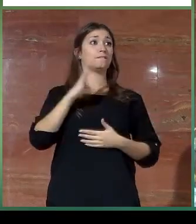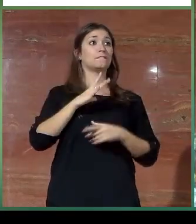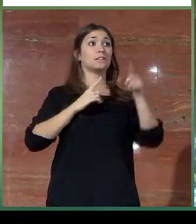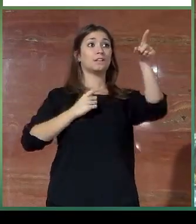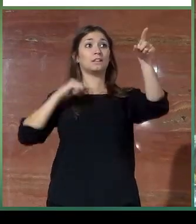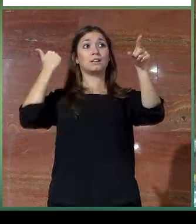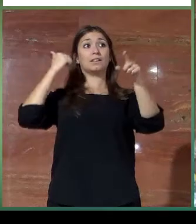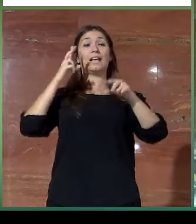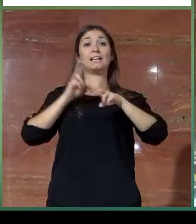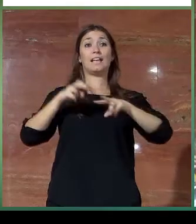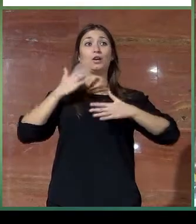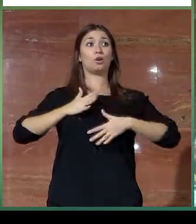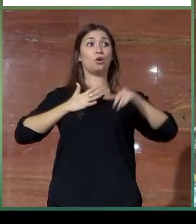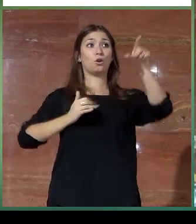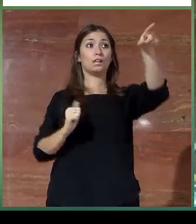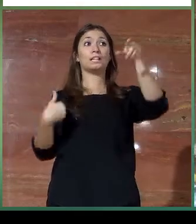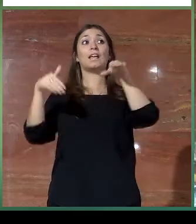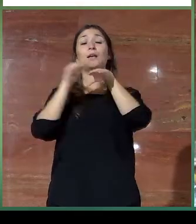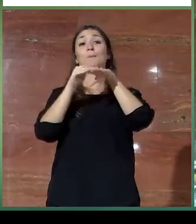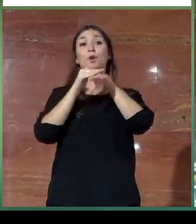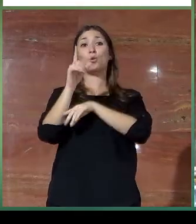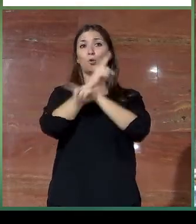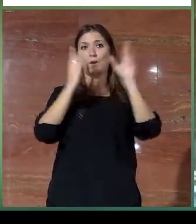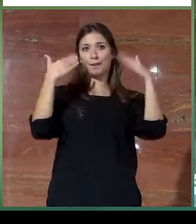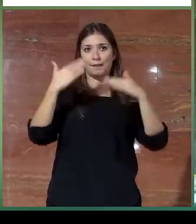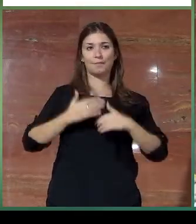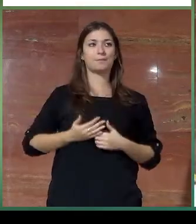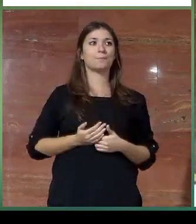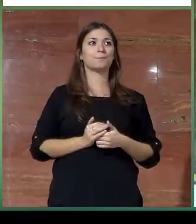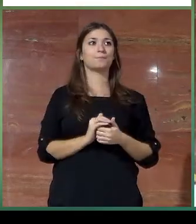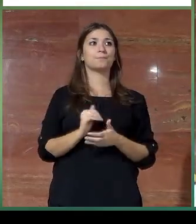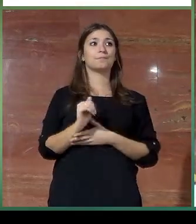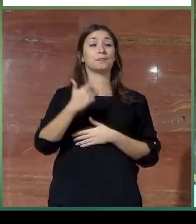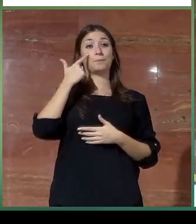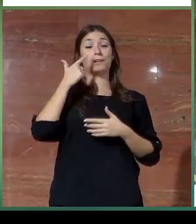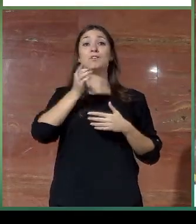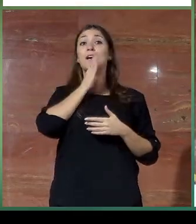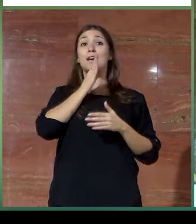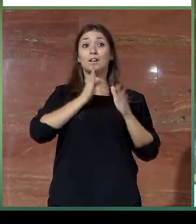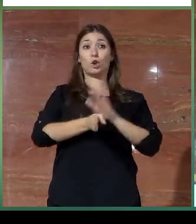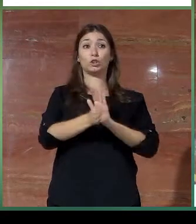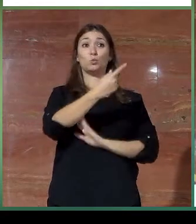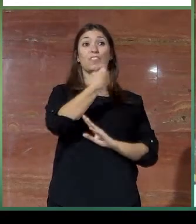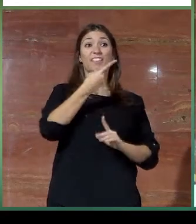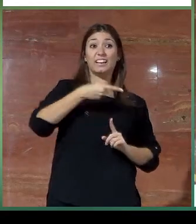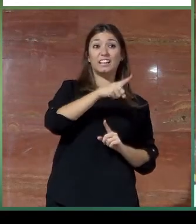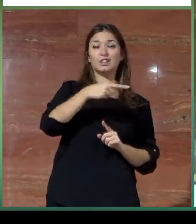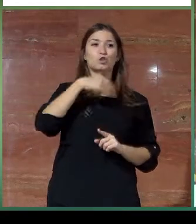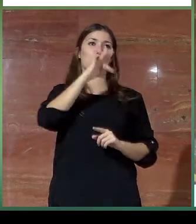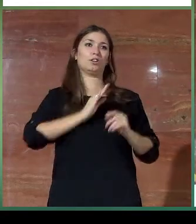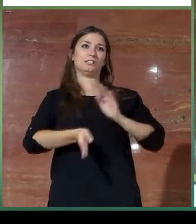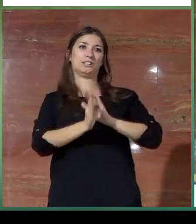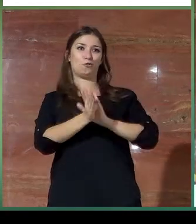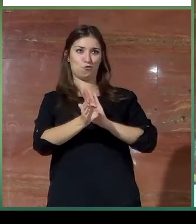estaba muy atento, pero Perdón. estaba ya, nada, no hay problema ninguno. En el mismo ánimo de seguir provocando, que decían desde la